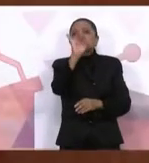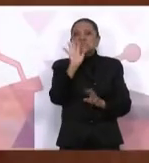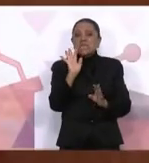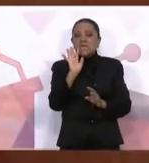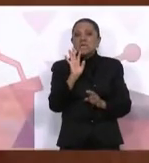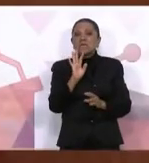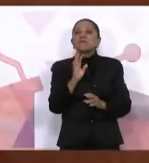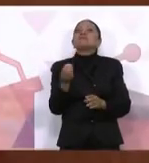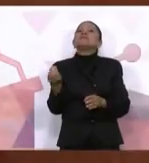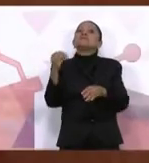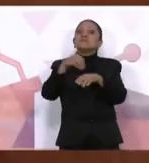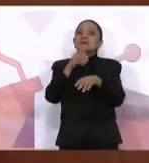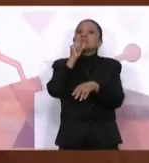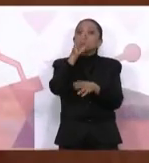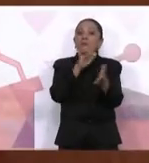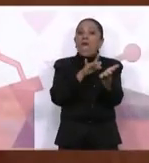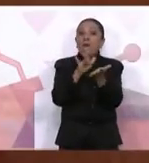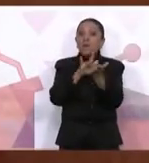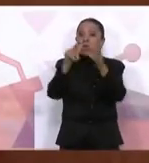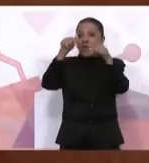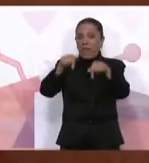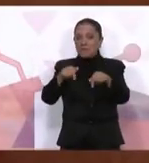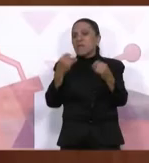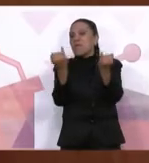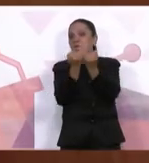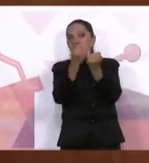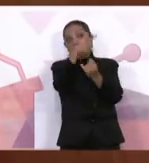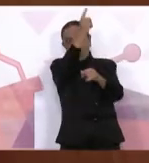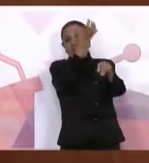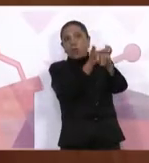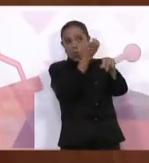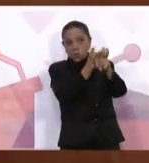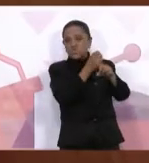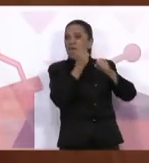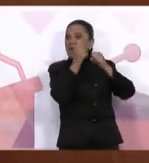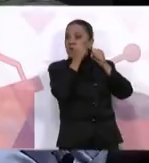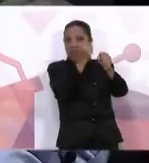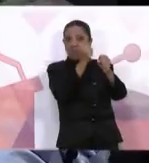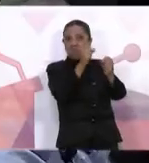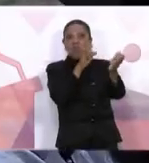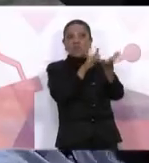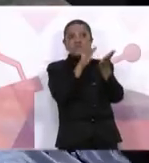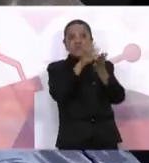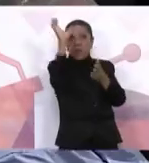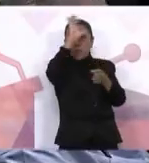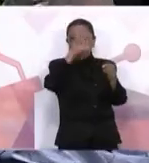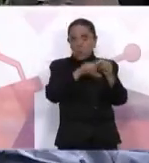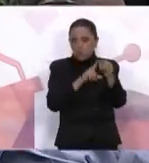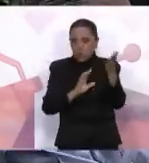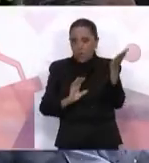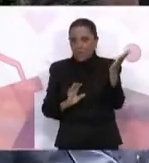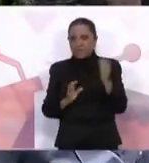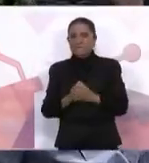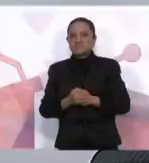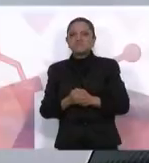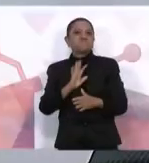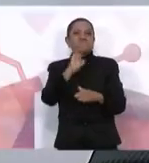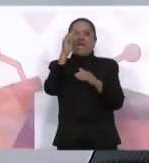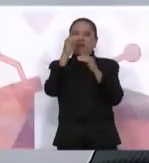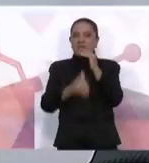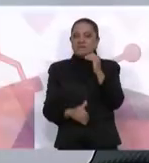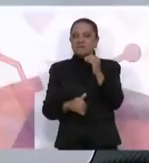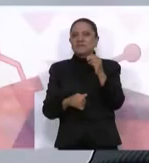que les apoyamos aquí allá en eeuu también reforzar el en nuestra cultura termina entonces la segunda ronda